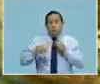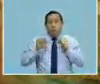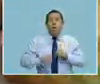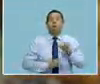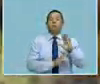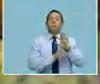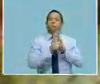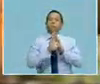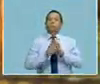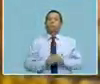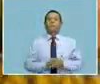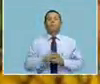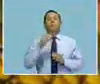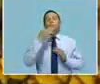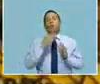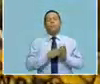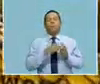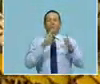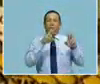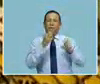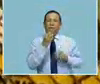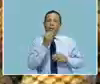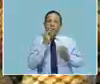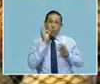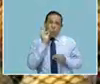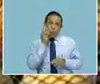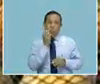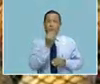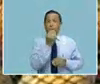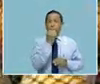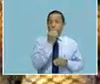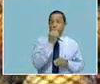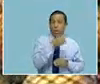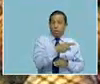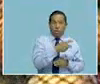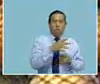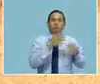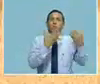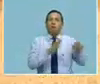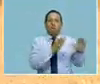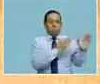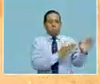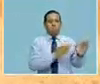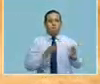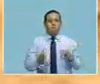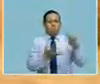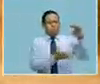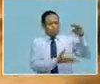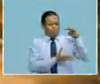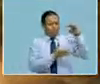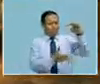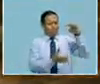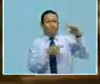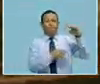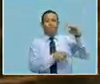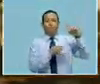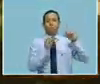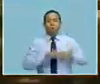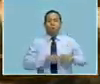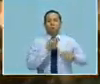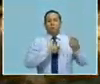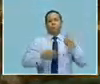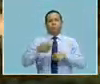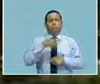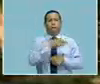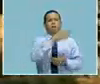Los productores de mango desde la tercera semana de septiembre alistan su cosecha. En la finca Vista Florida se trabaja en la